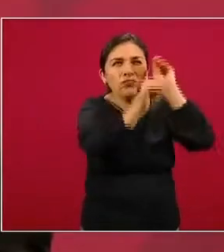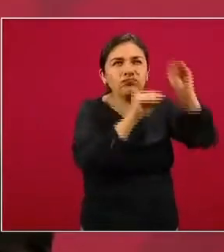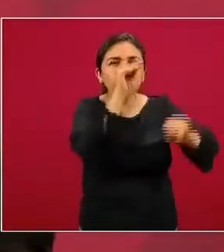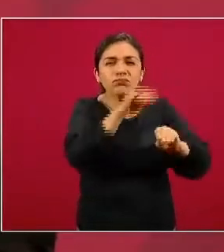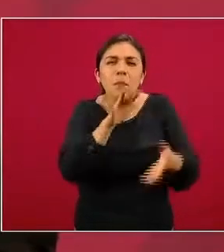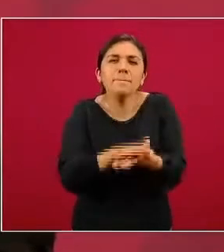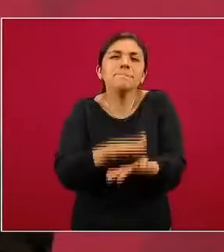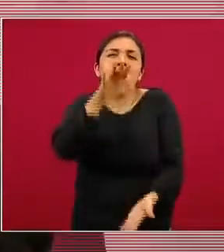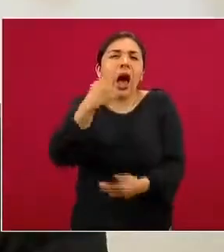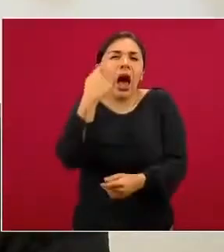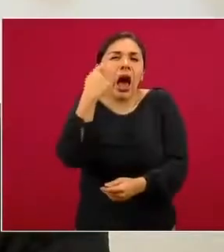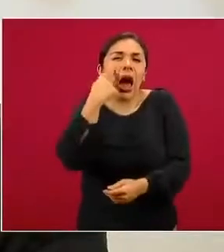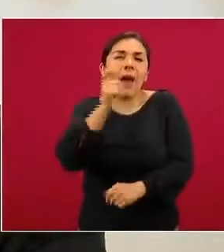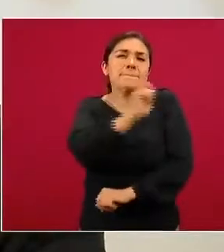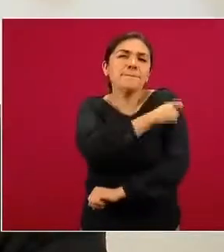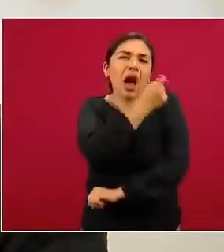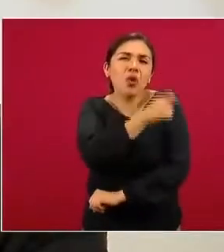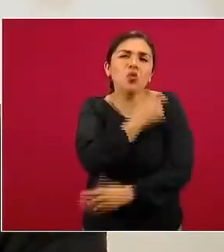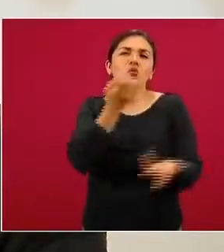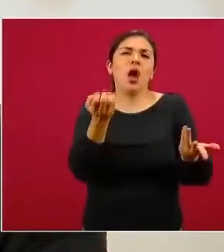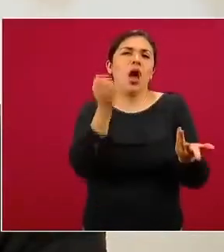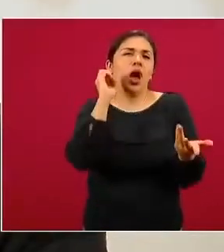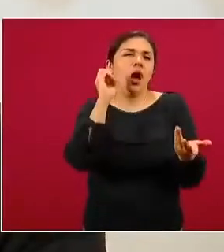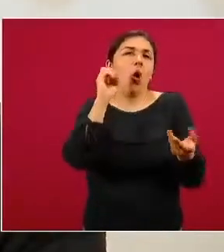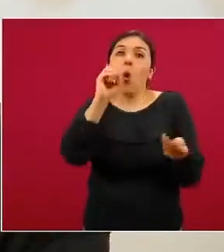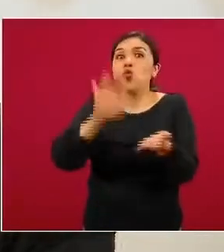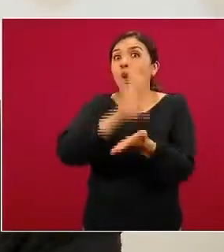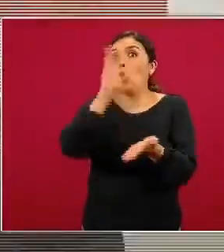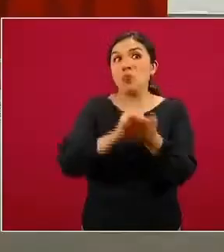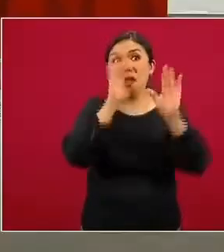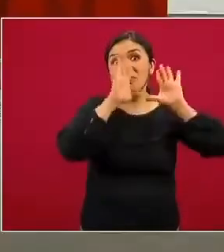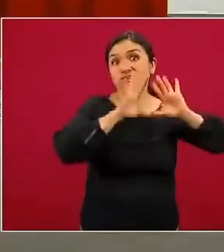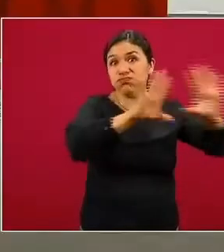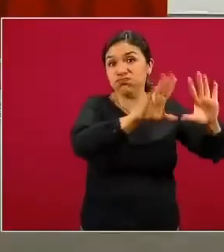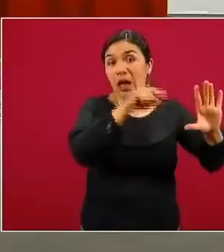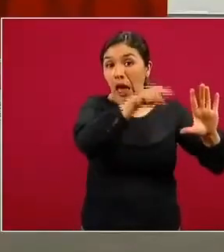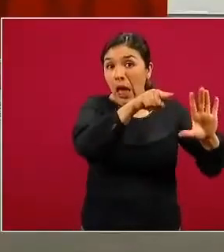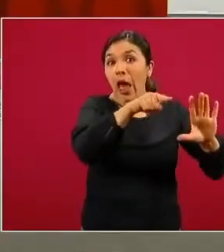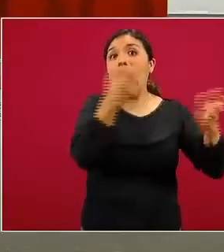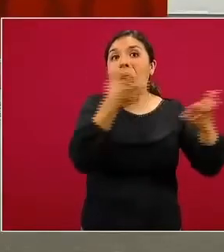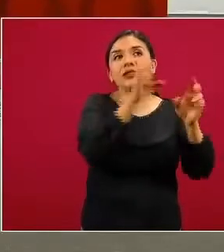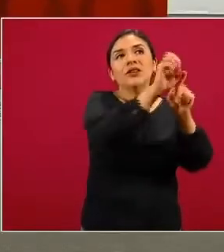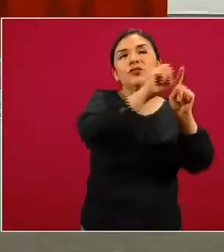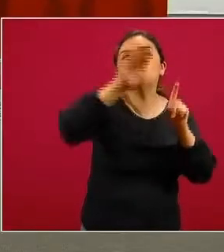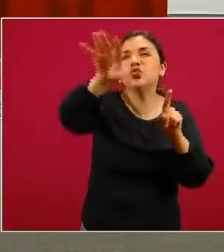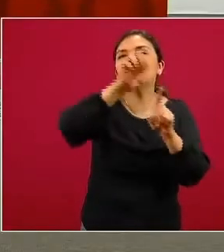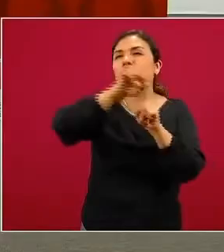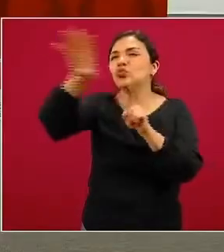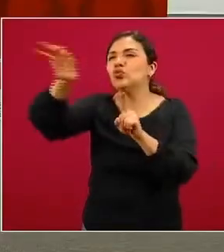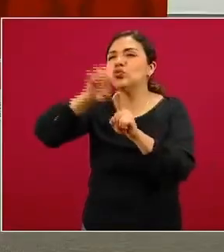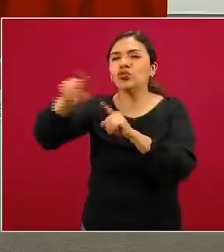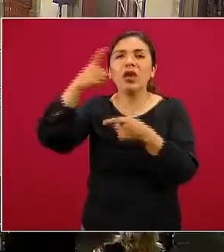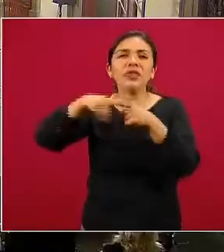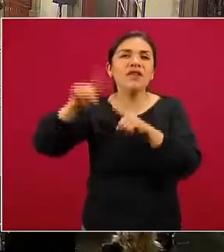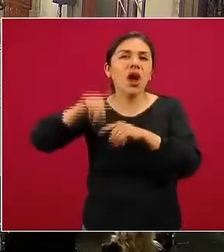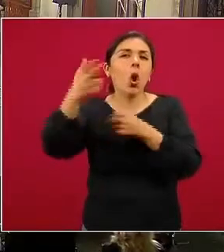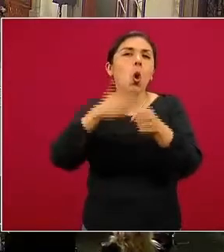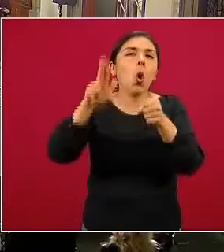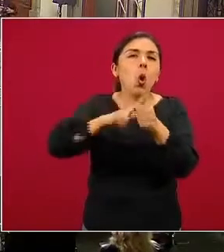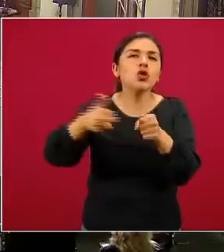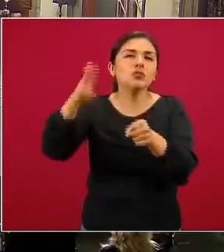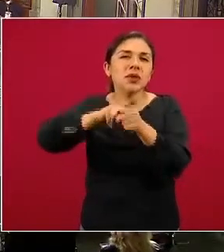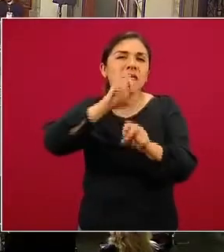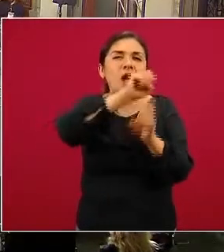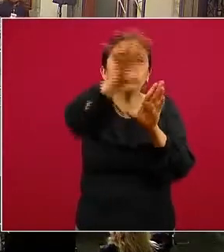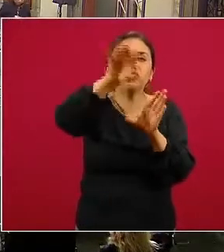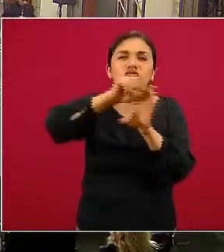gran mayoría, algunos de ellos inclusive la totalidad de la vacuna, y desde ahí empiezan a distribuir a las unidades, dado que las